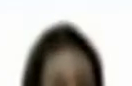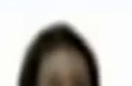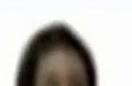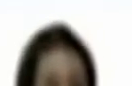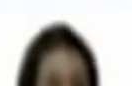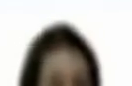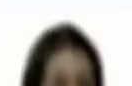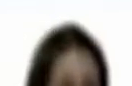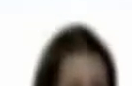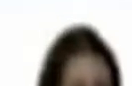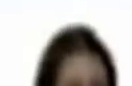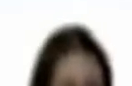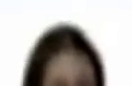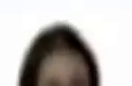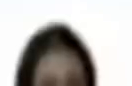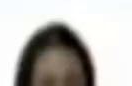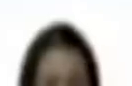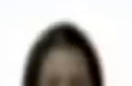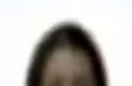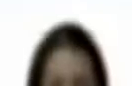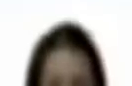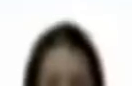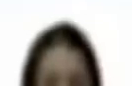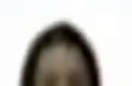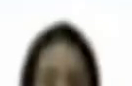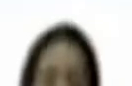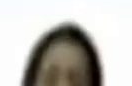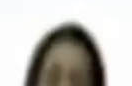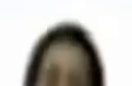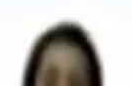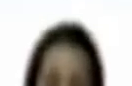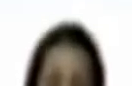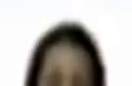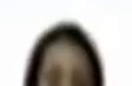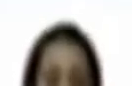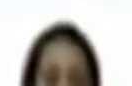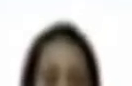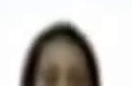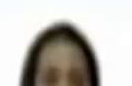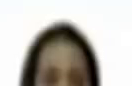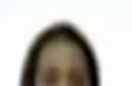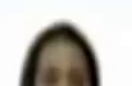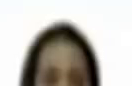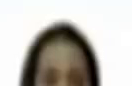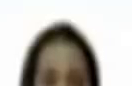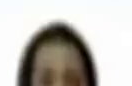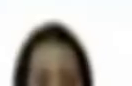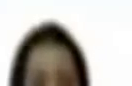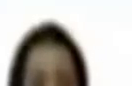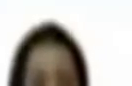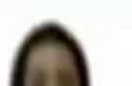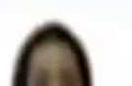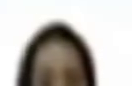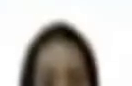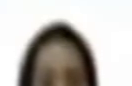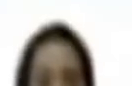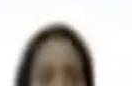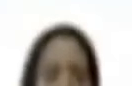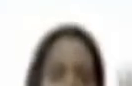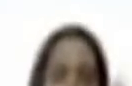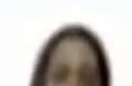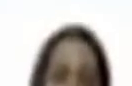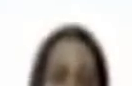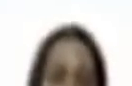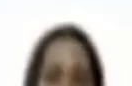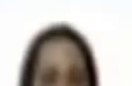paz señores Nicolás Maduro no protestas quiere Paz eso es lo que pide el dictador venezolano esto realmente de verdad es inaceptable señores Esta es una información importante